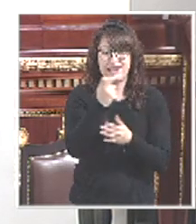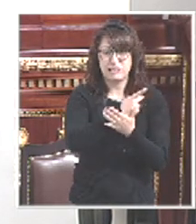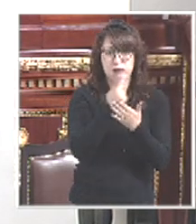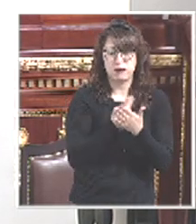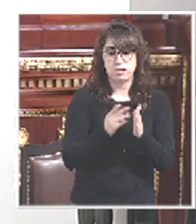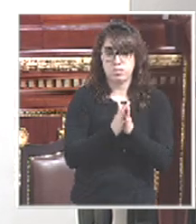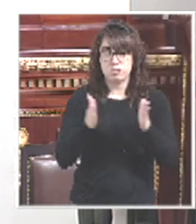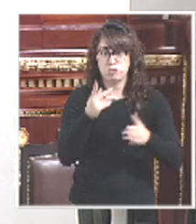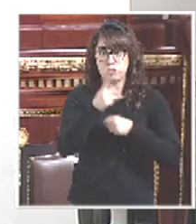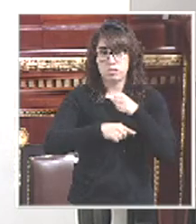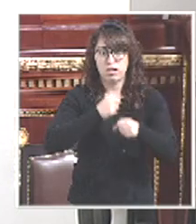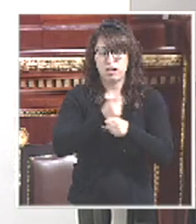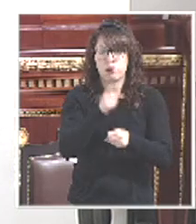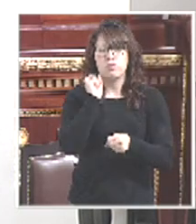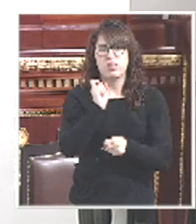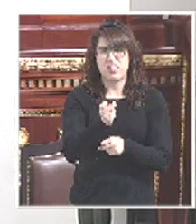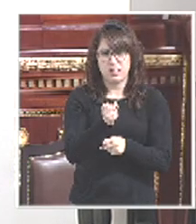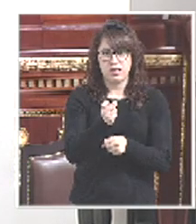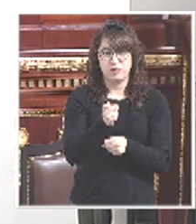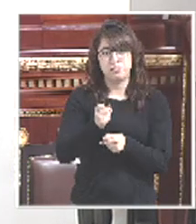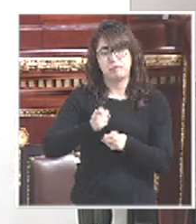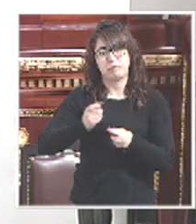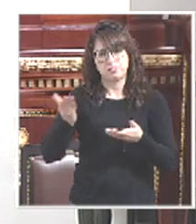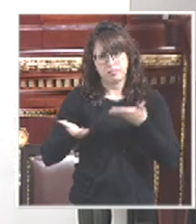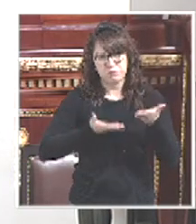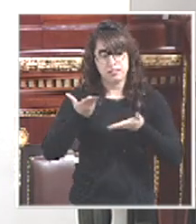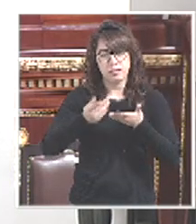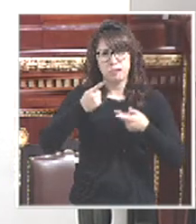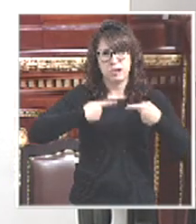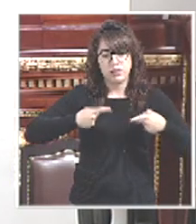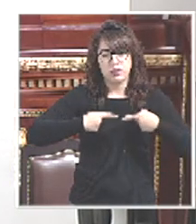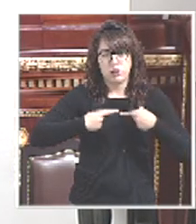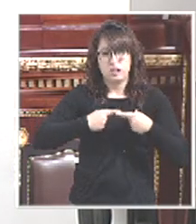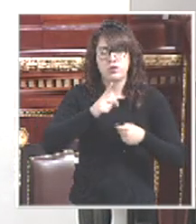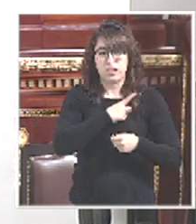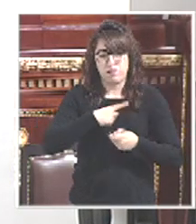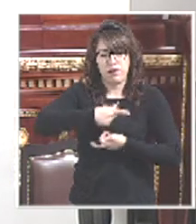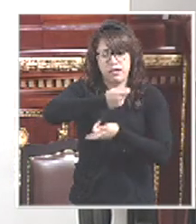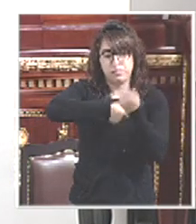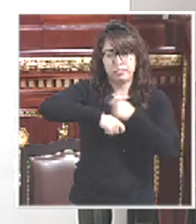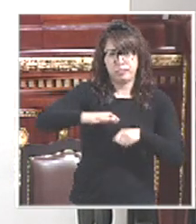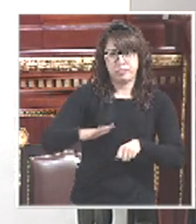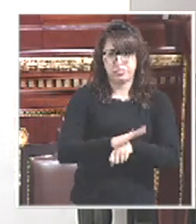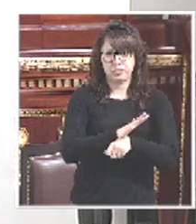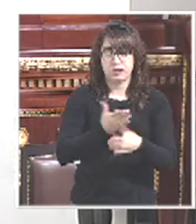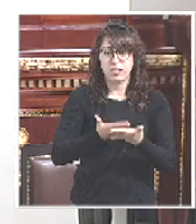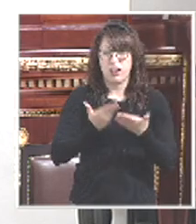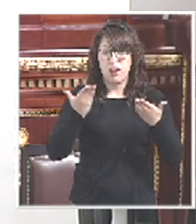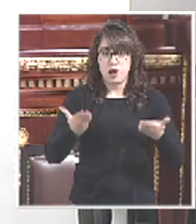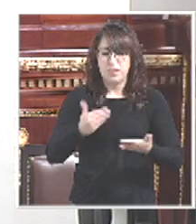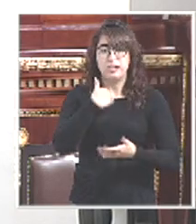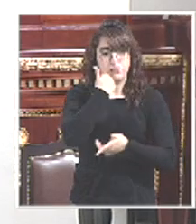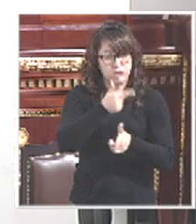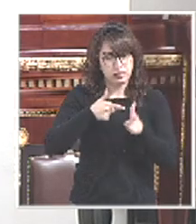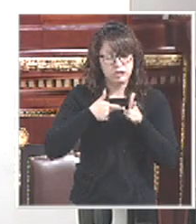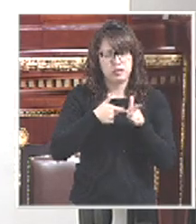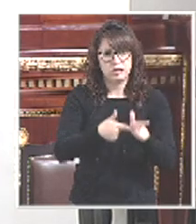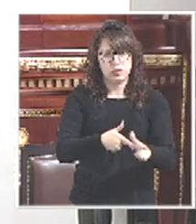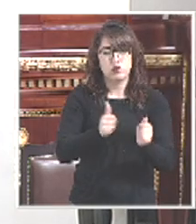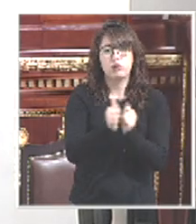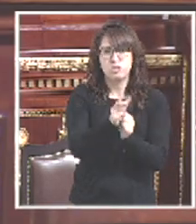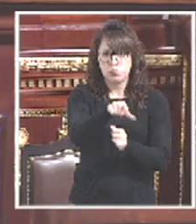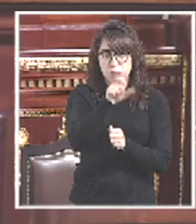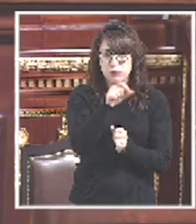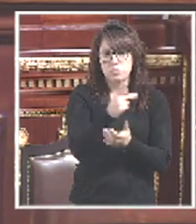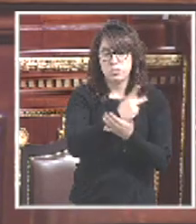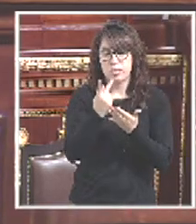implementación. Por lo tanto, como diputado del Distrito 9, busco promover que este año se continúe con el programa de desarme